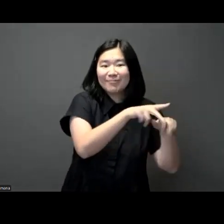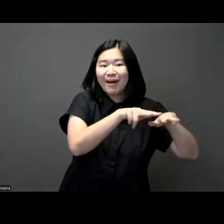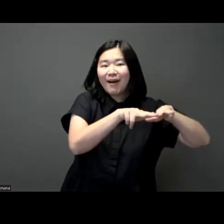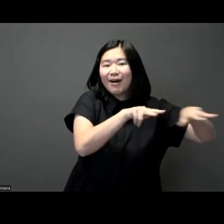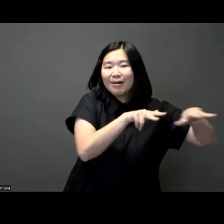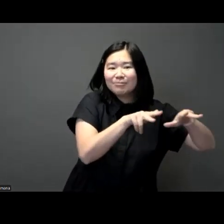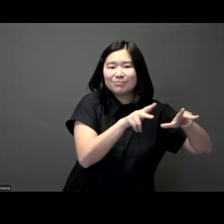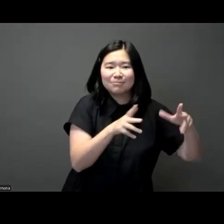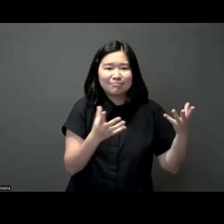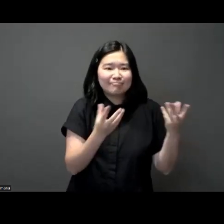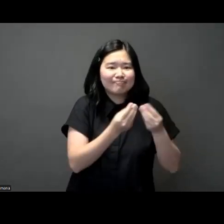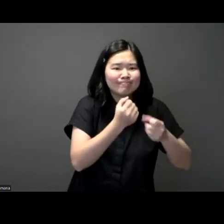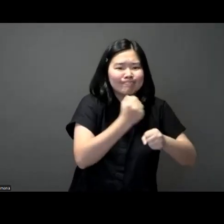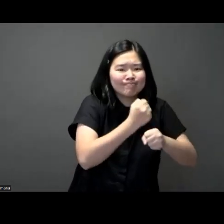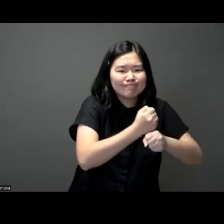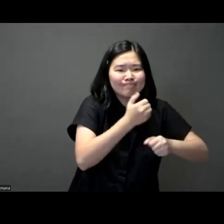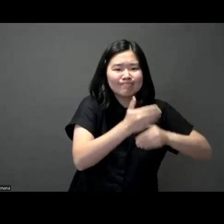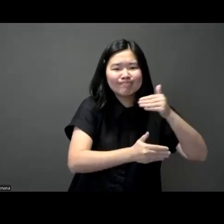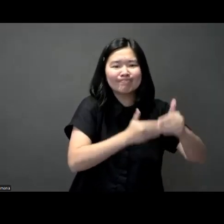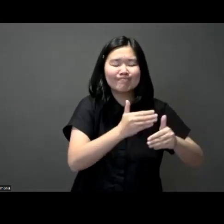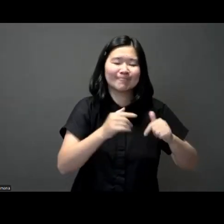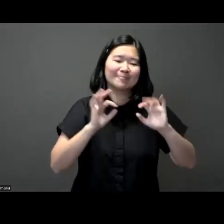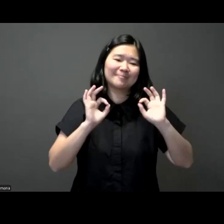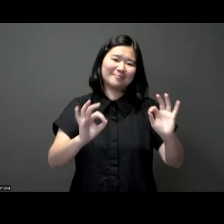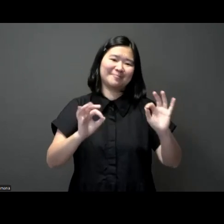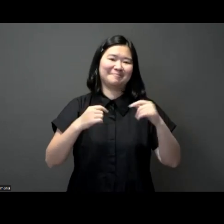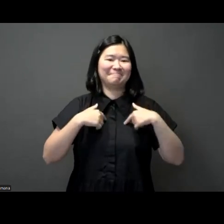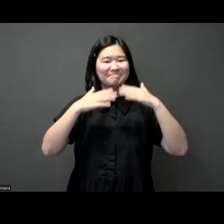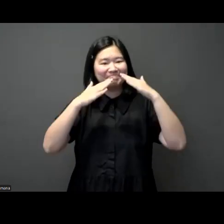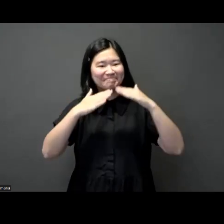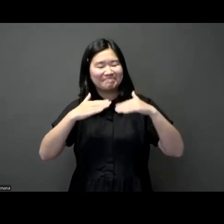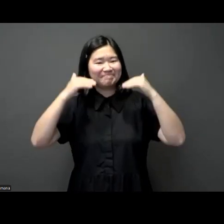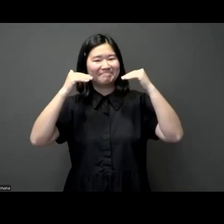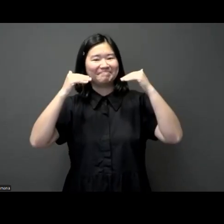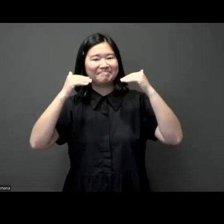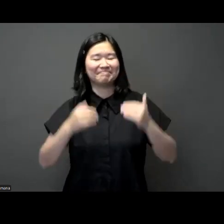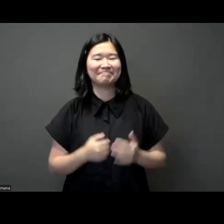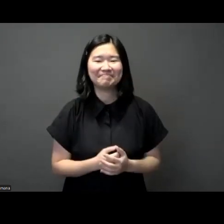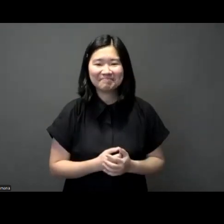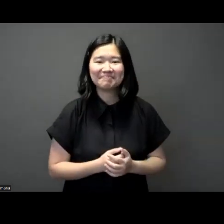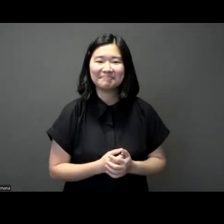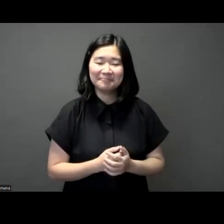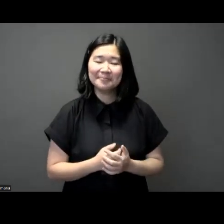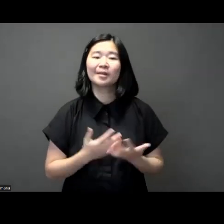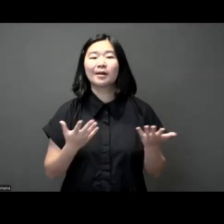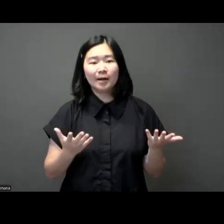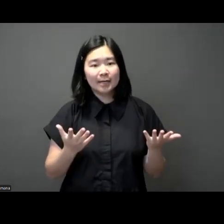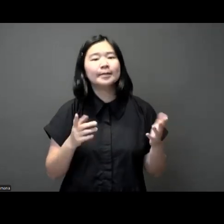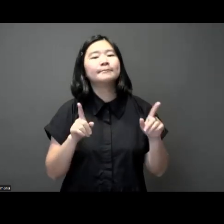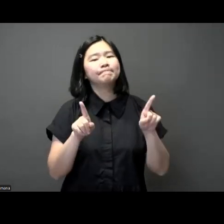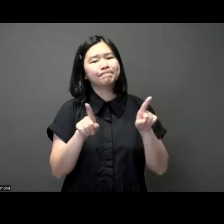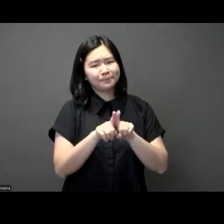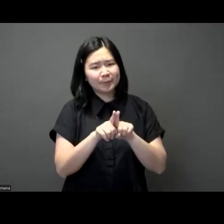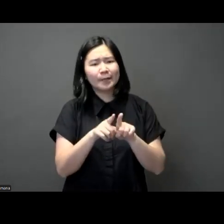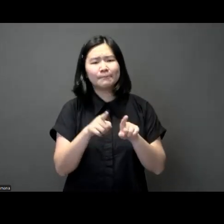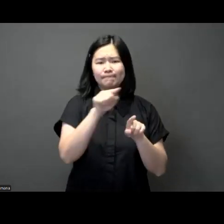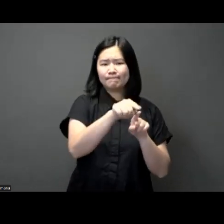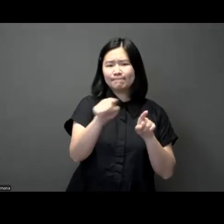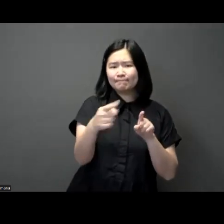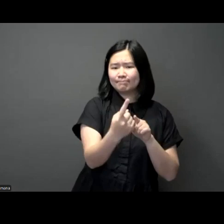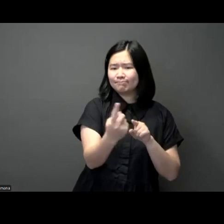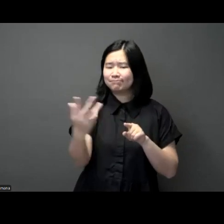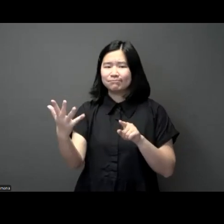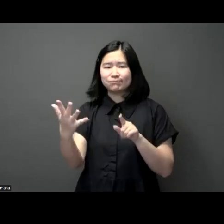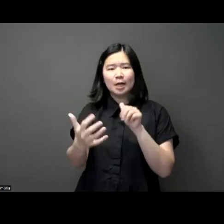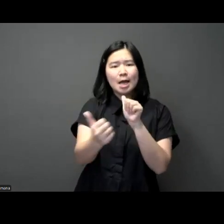ponentes muy importantes, socios muy importantes, y estoy segura de que esto va a ser